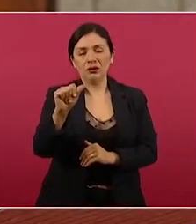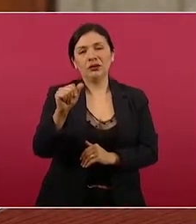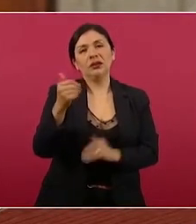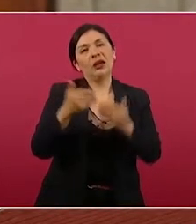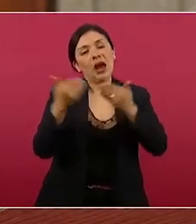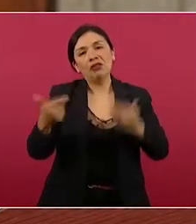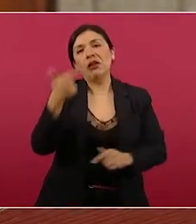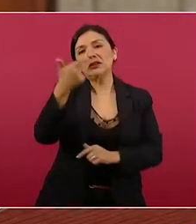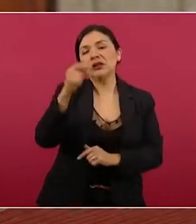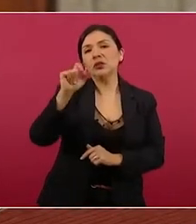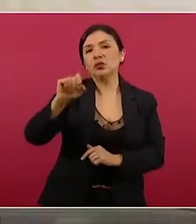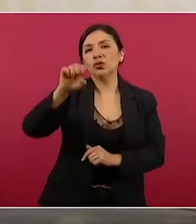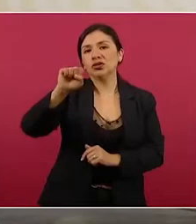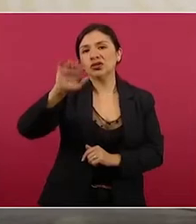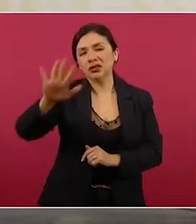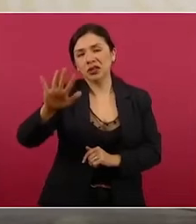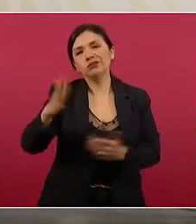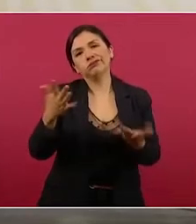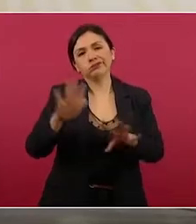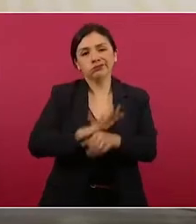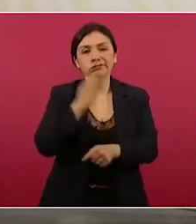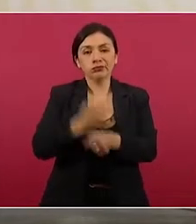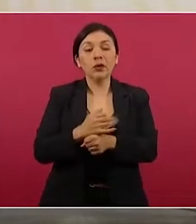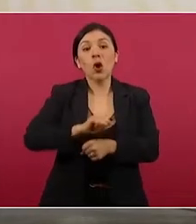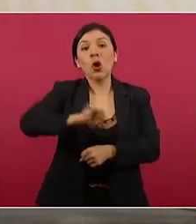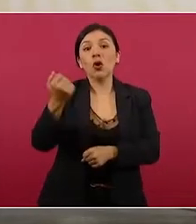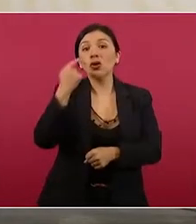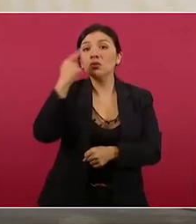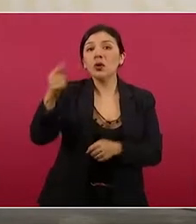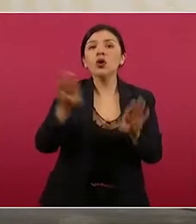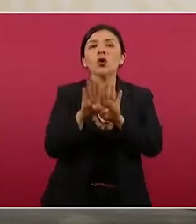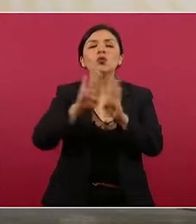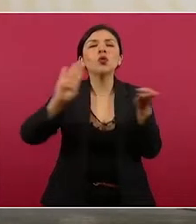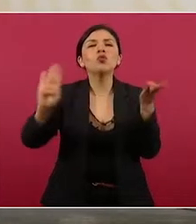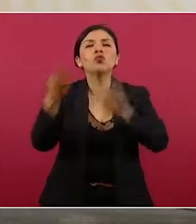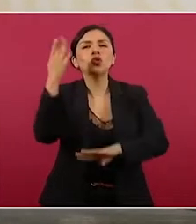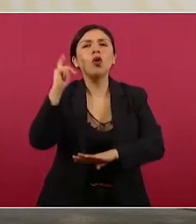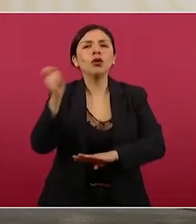Pero miren la que sigue con relación al mundo.